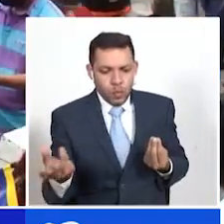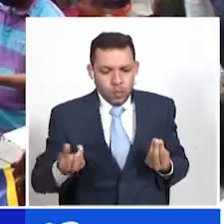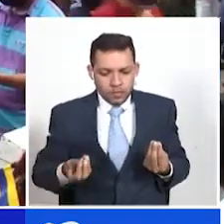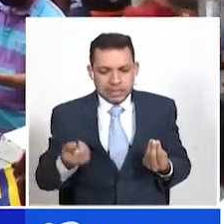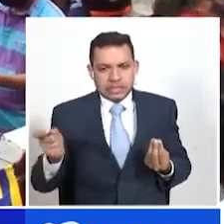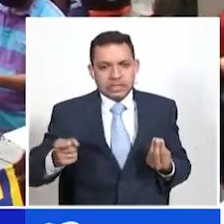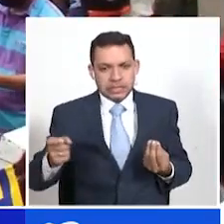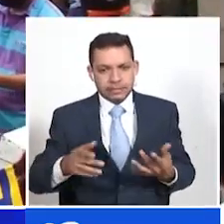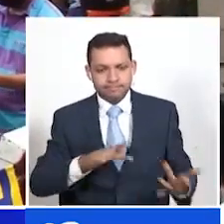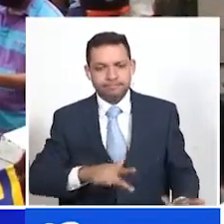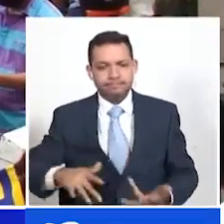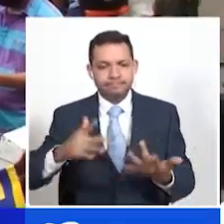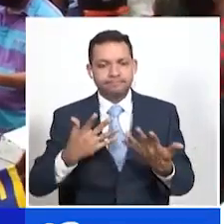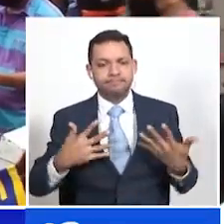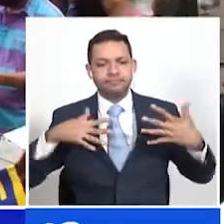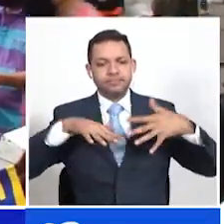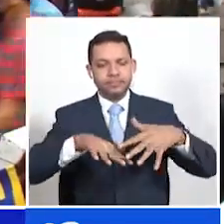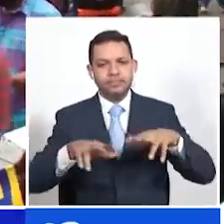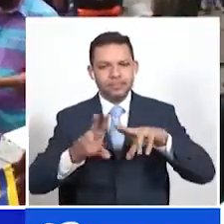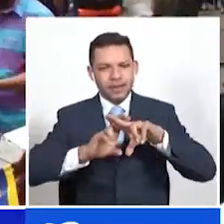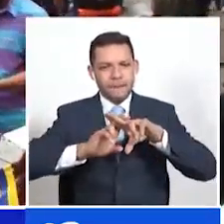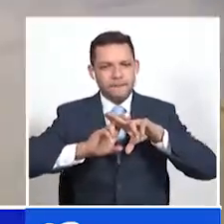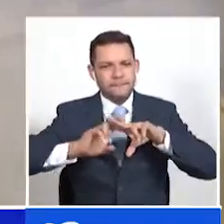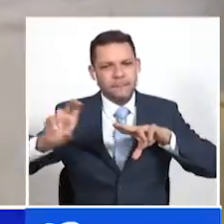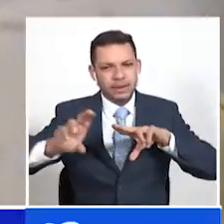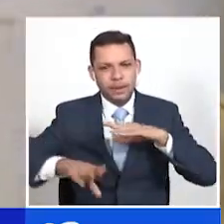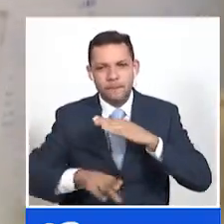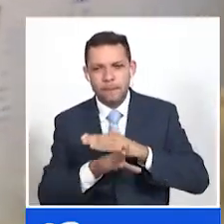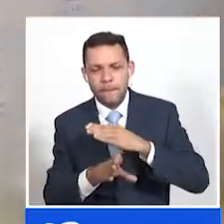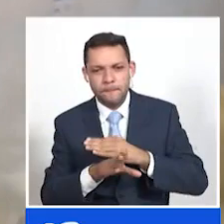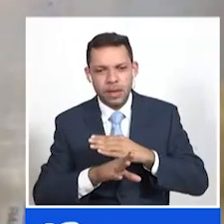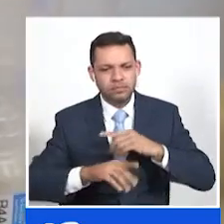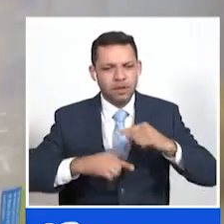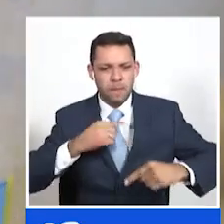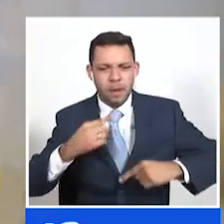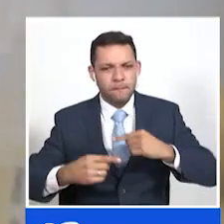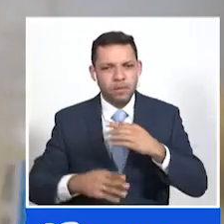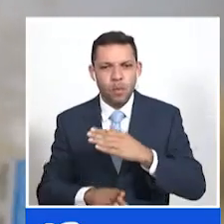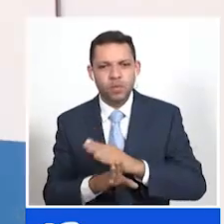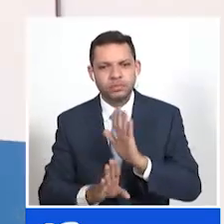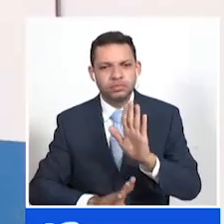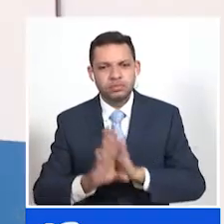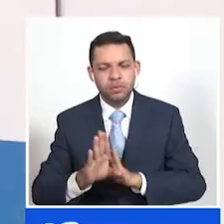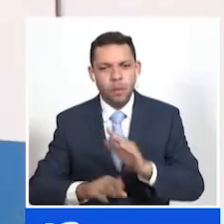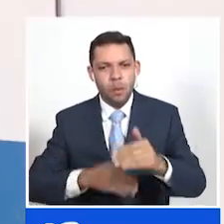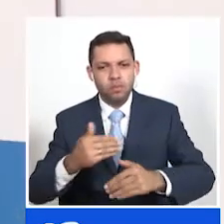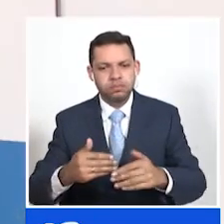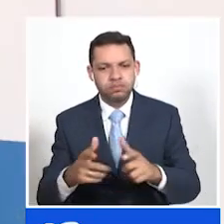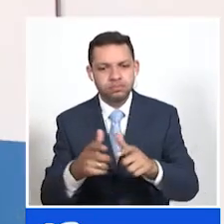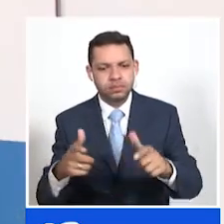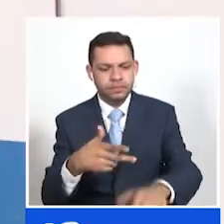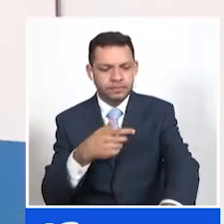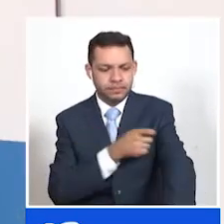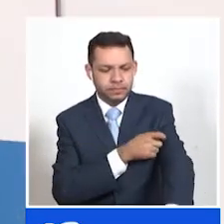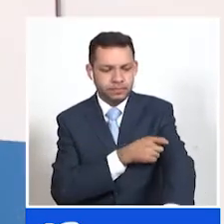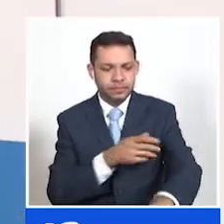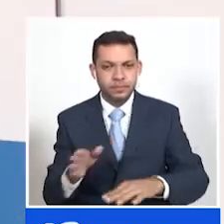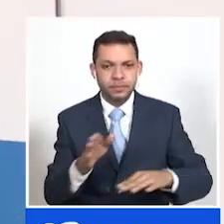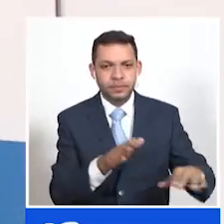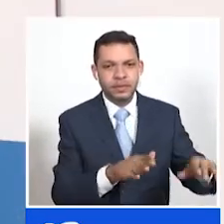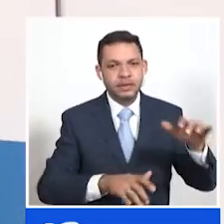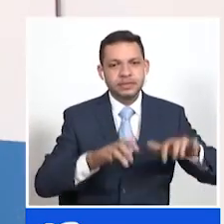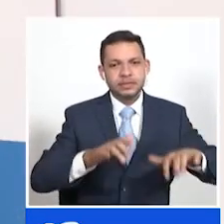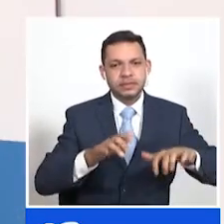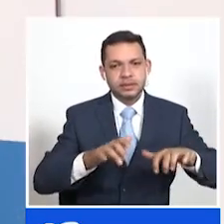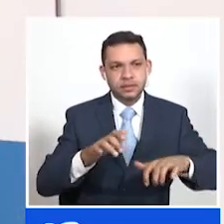personas. Manizales es una de las ciudades del país con más avances en la aplicación de la vacuna. Entre tanto, la Secretaría de Salud del departamento